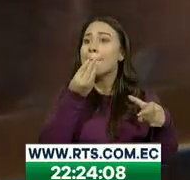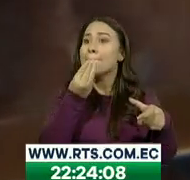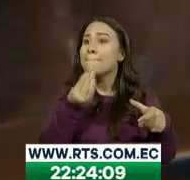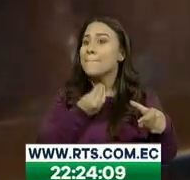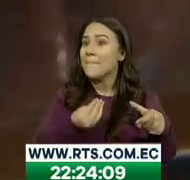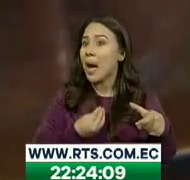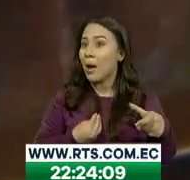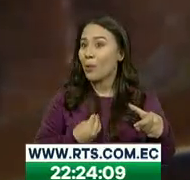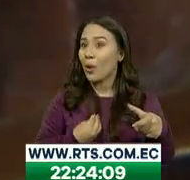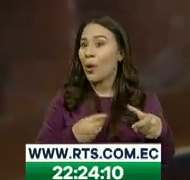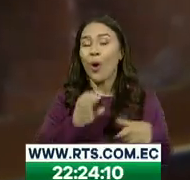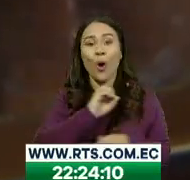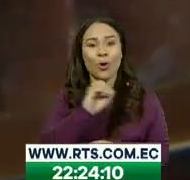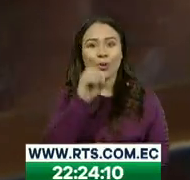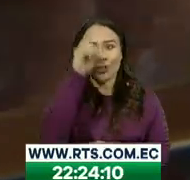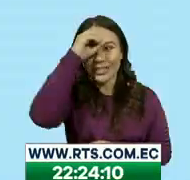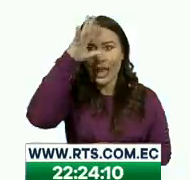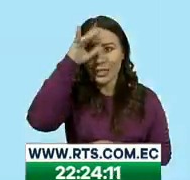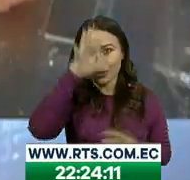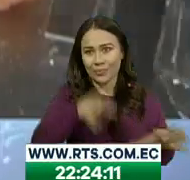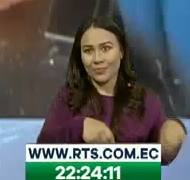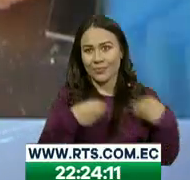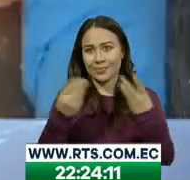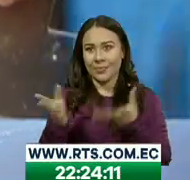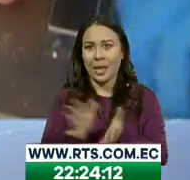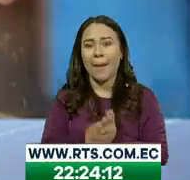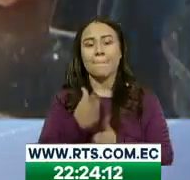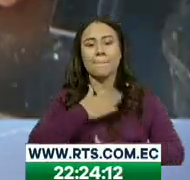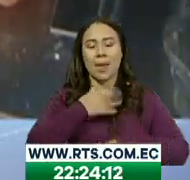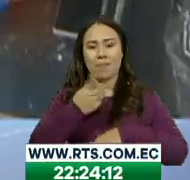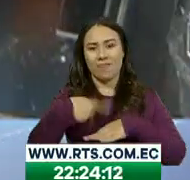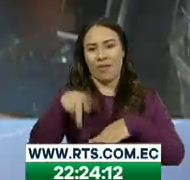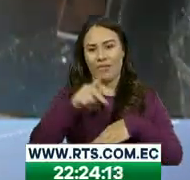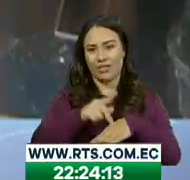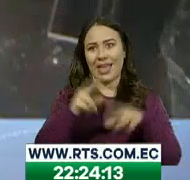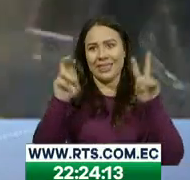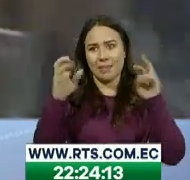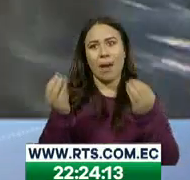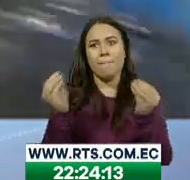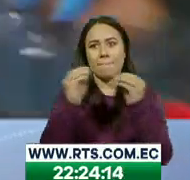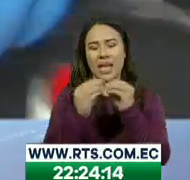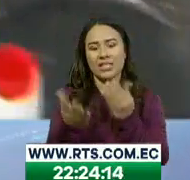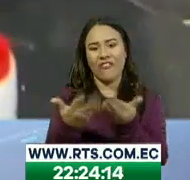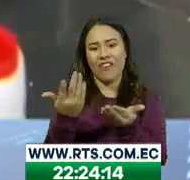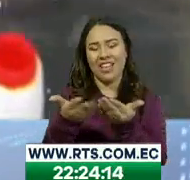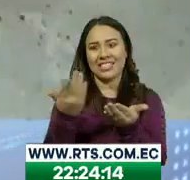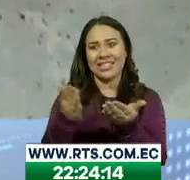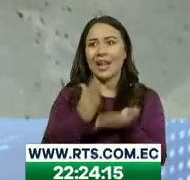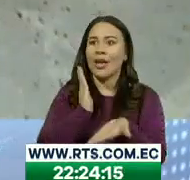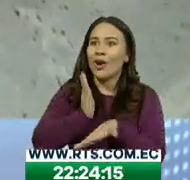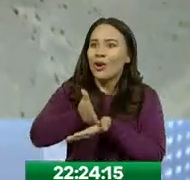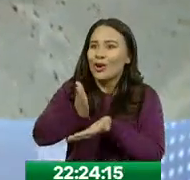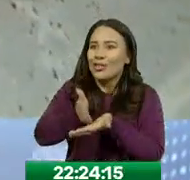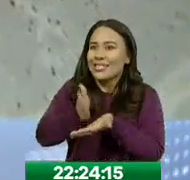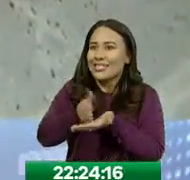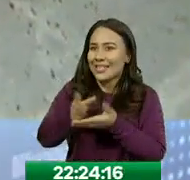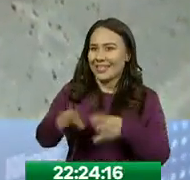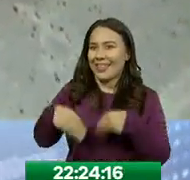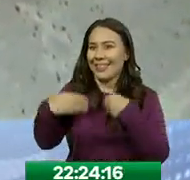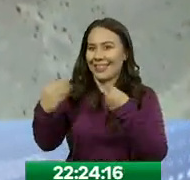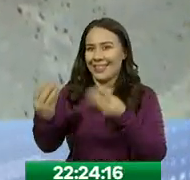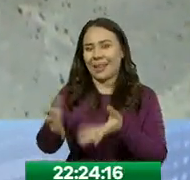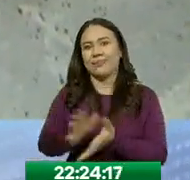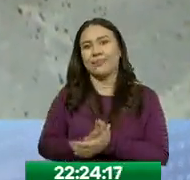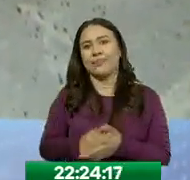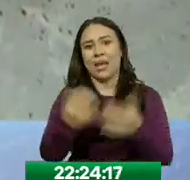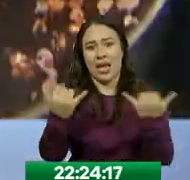cerdo y él se encarga. O sea, mi profesión es hacerle más fácil la cocina a las amas de casa, ¿no?